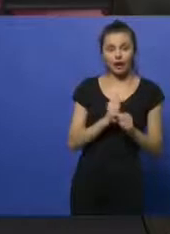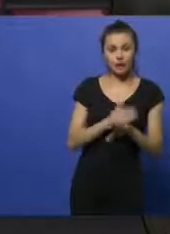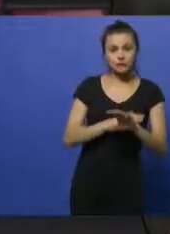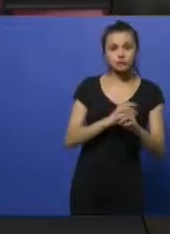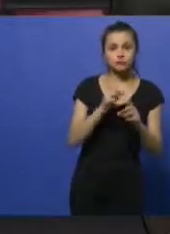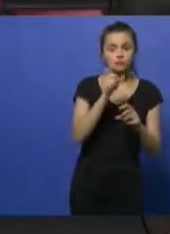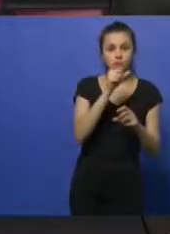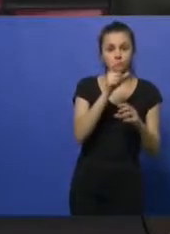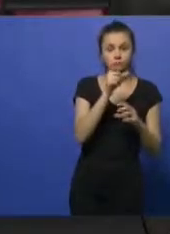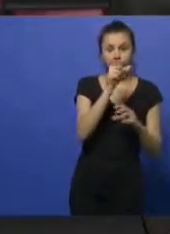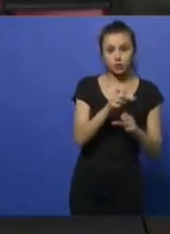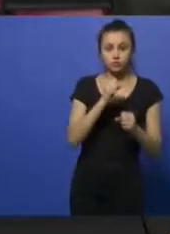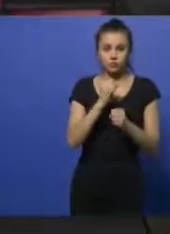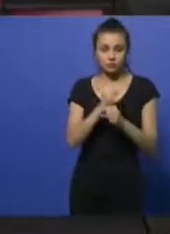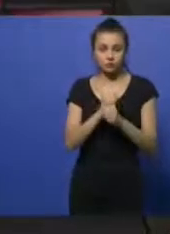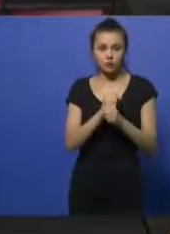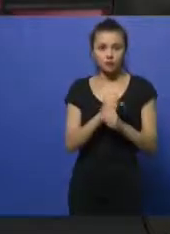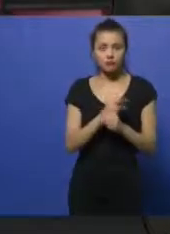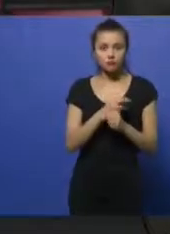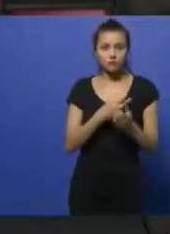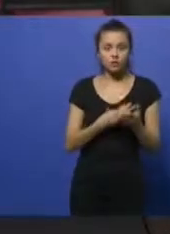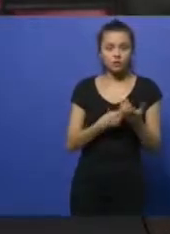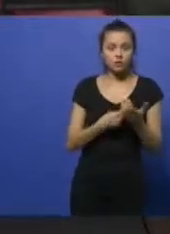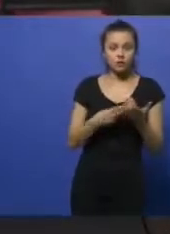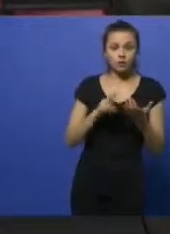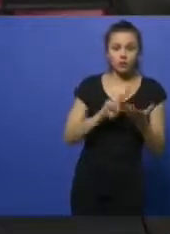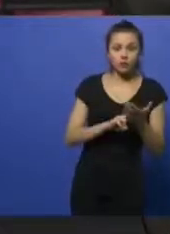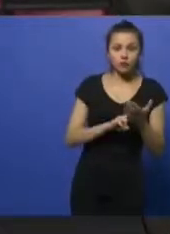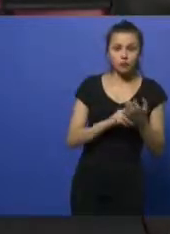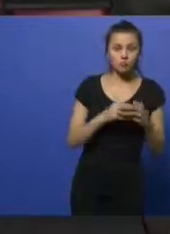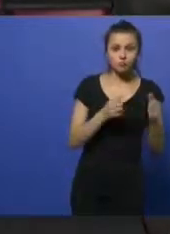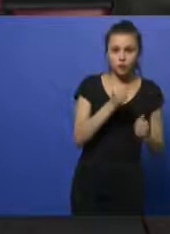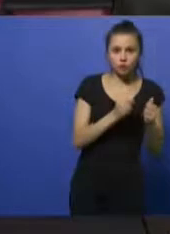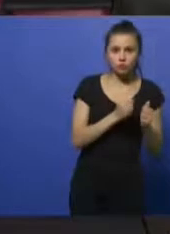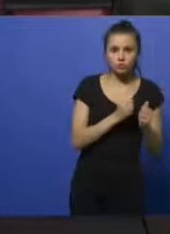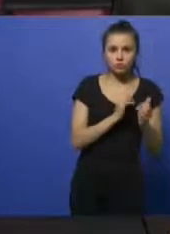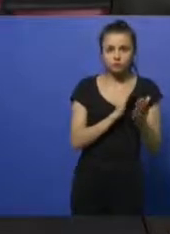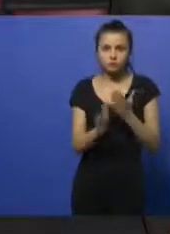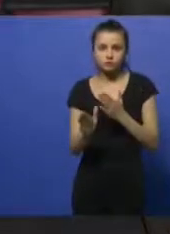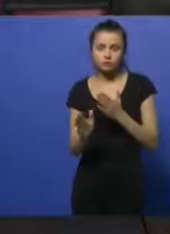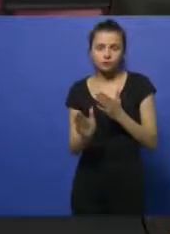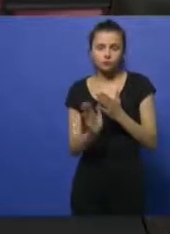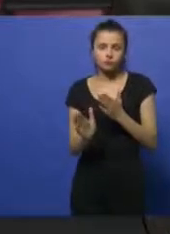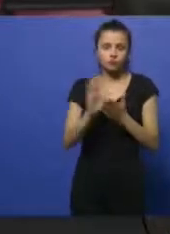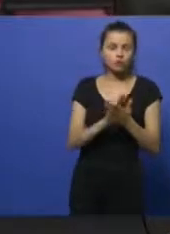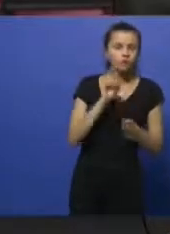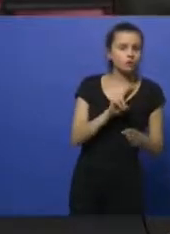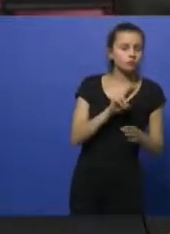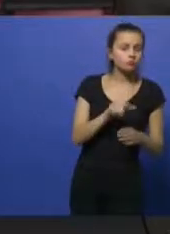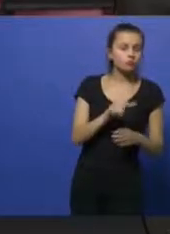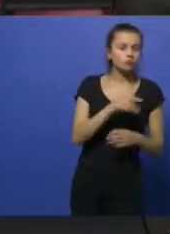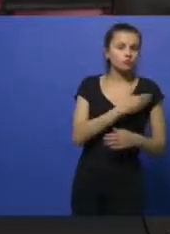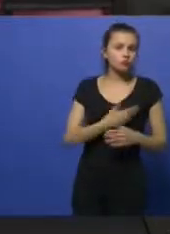auto, cuando volvió encontró una leyenda que decía: si seguís hablando mal de este gobierno vas a terminar como